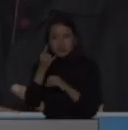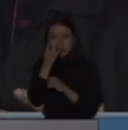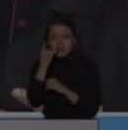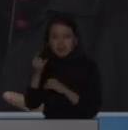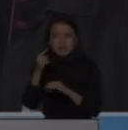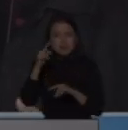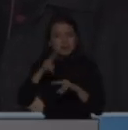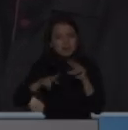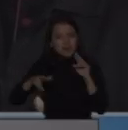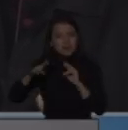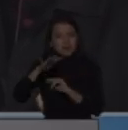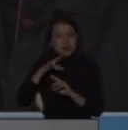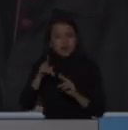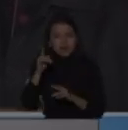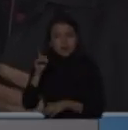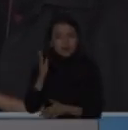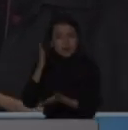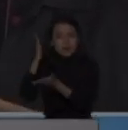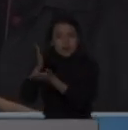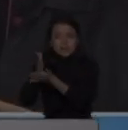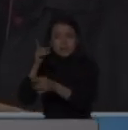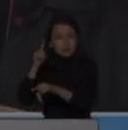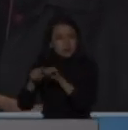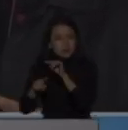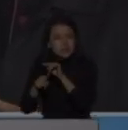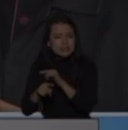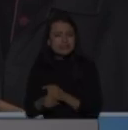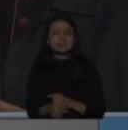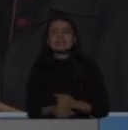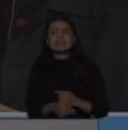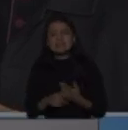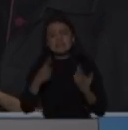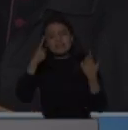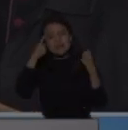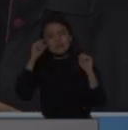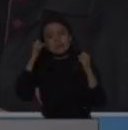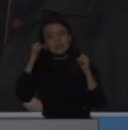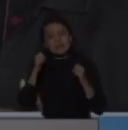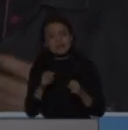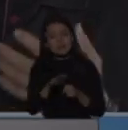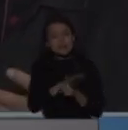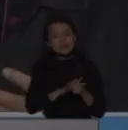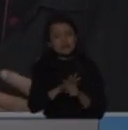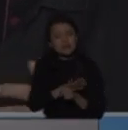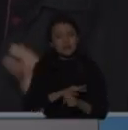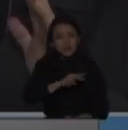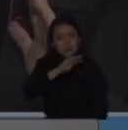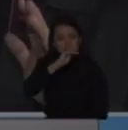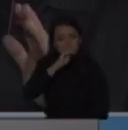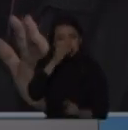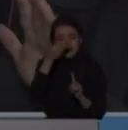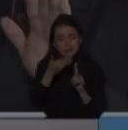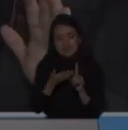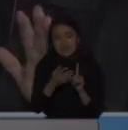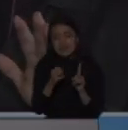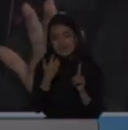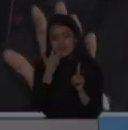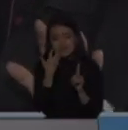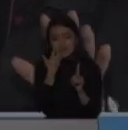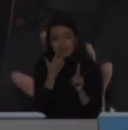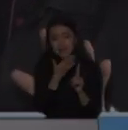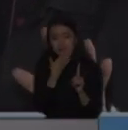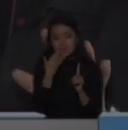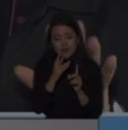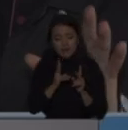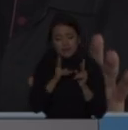el tema ecológico, y no pudo ir, nos damos cuenta que la situación de salud de él, el médico le está diciendo, quédese